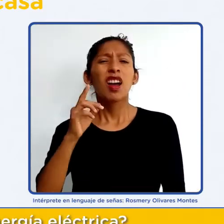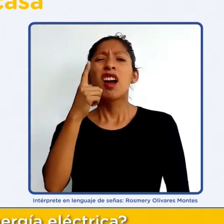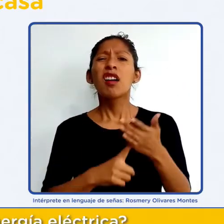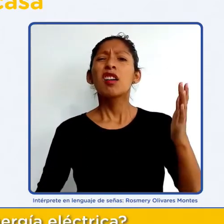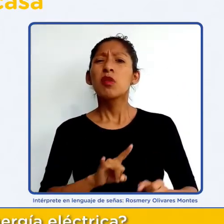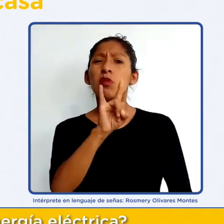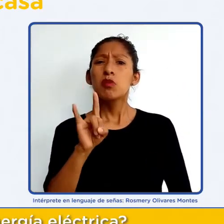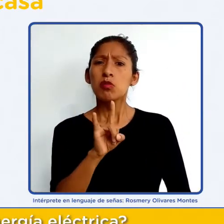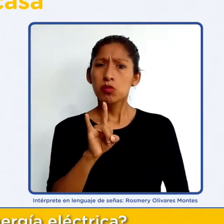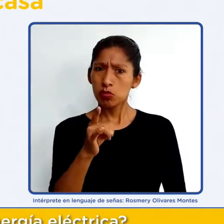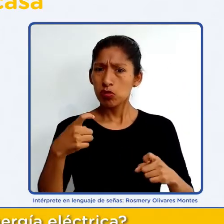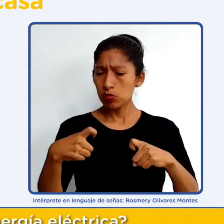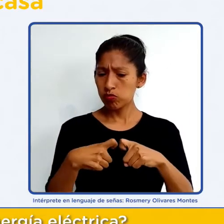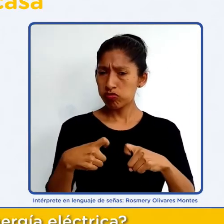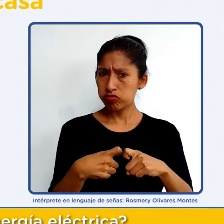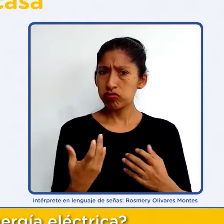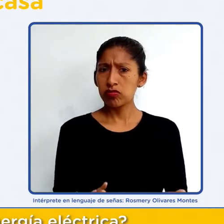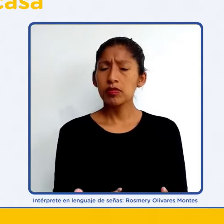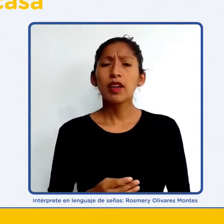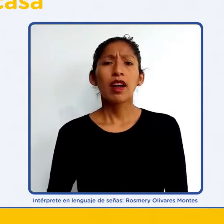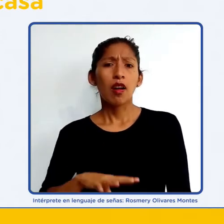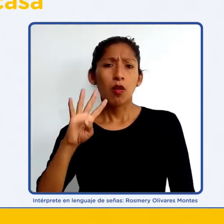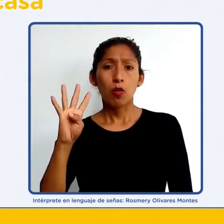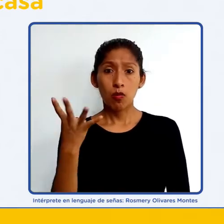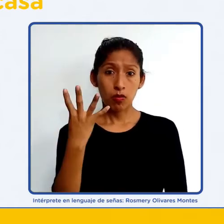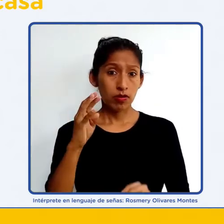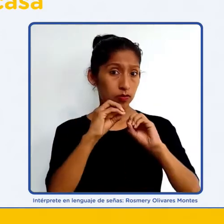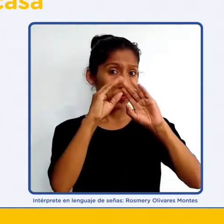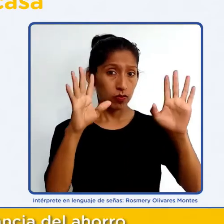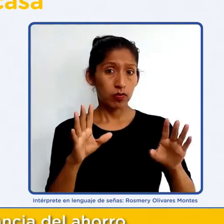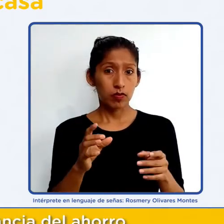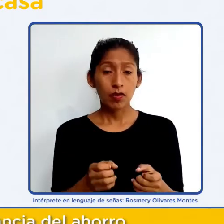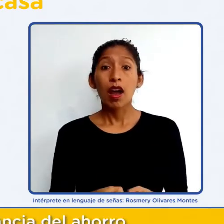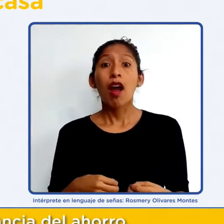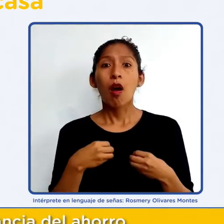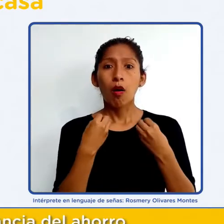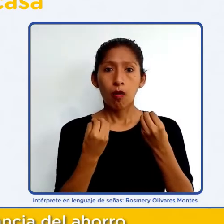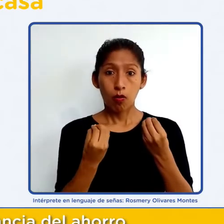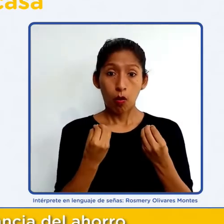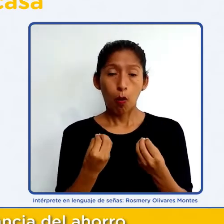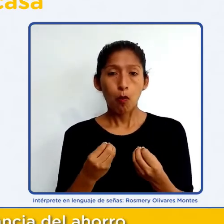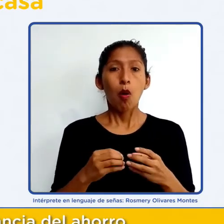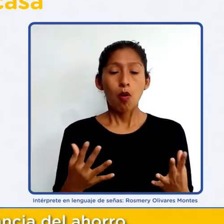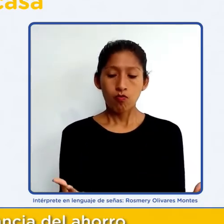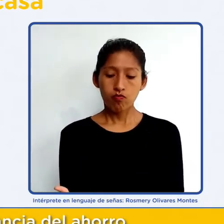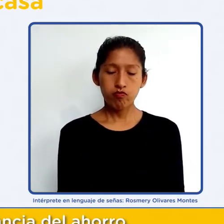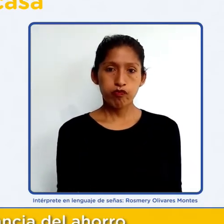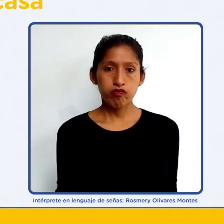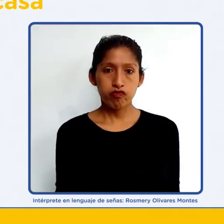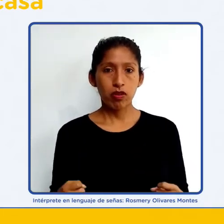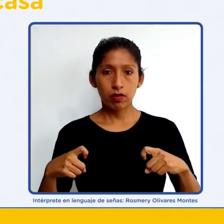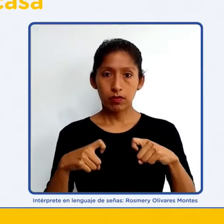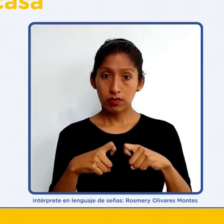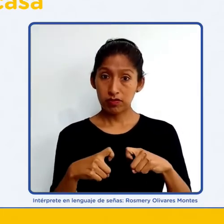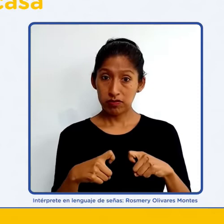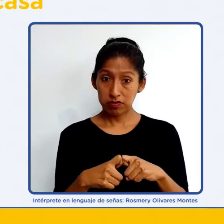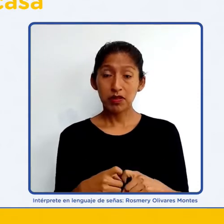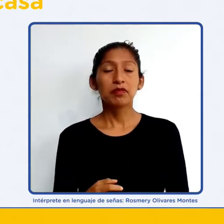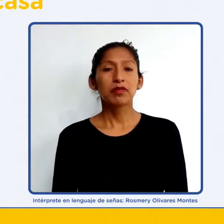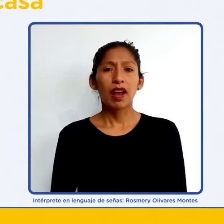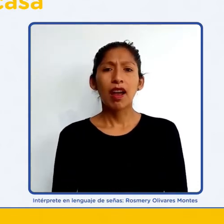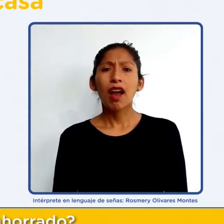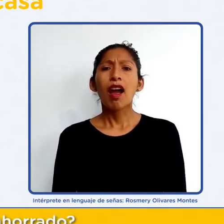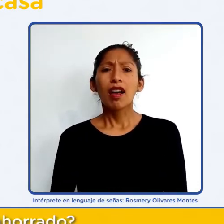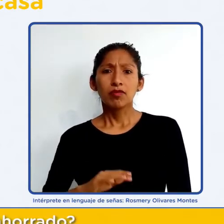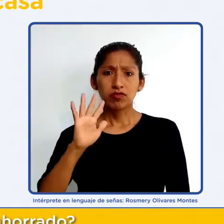qué usamos la energía eléctrica? Día 4. Descubrimos la importancia del ahorro. Día